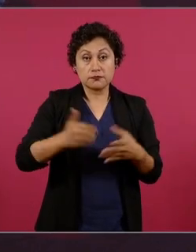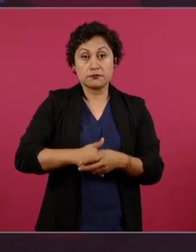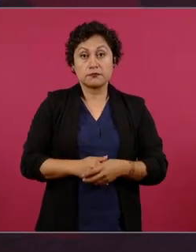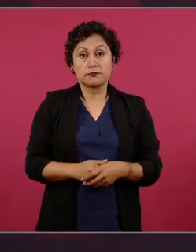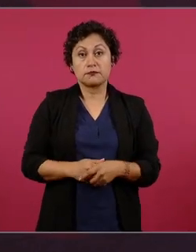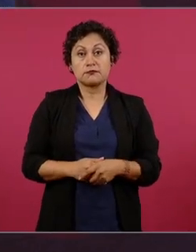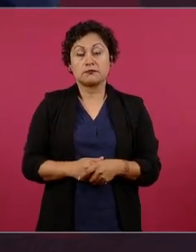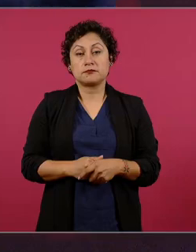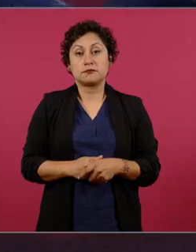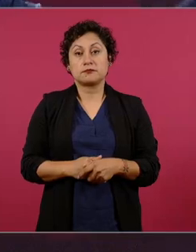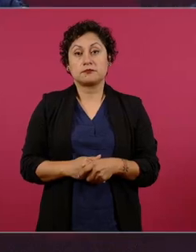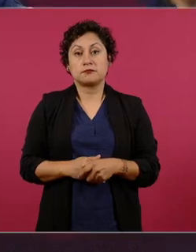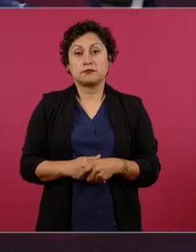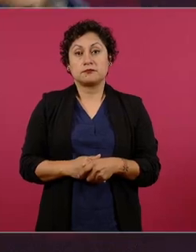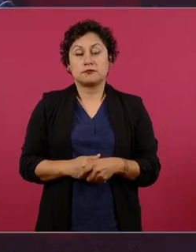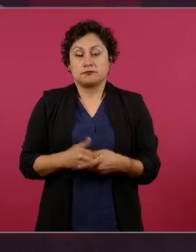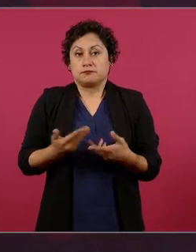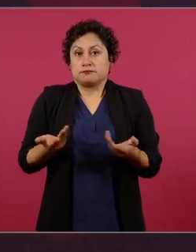Pero entonces,